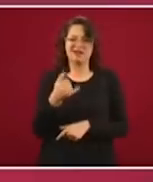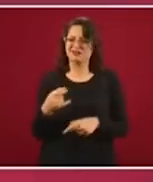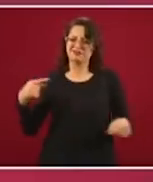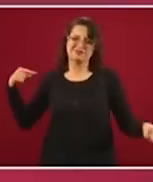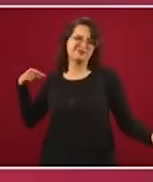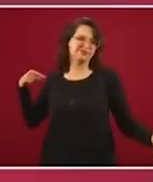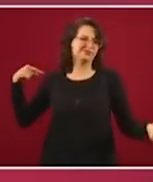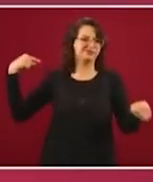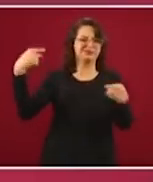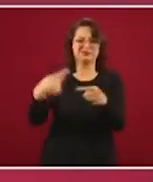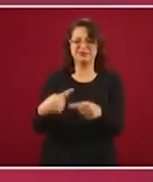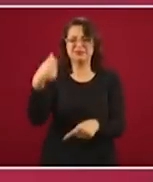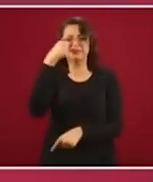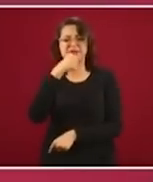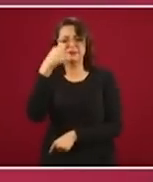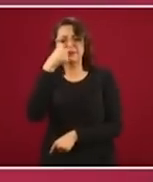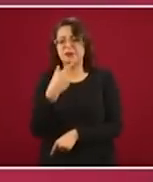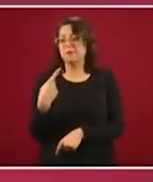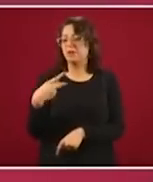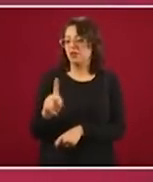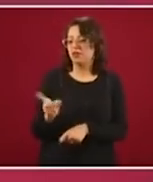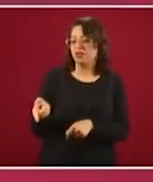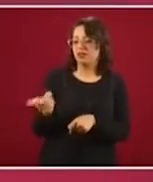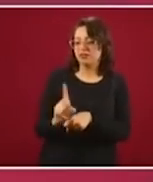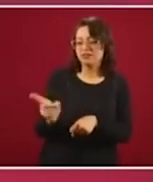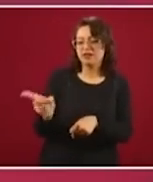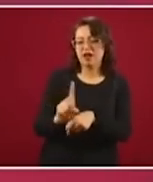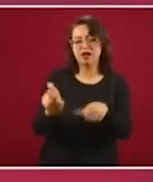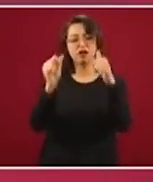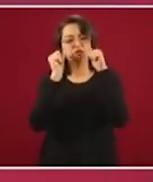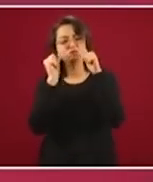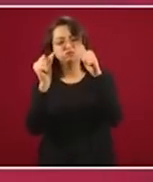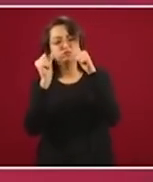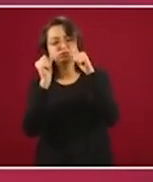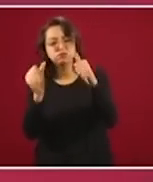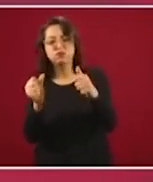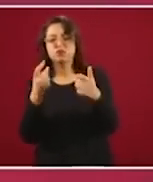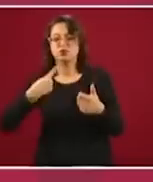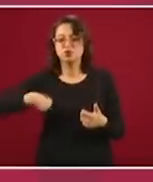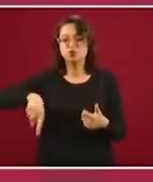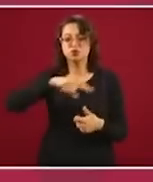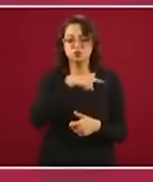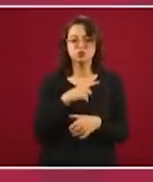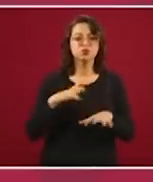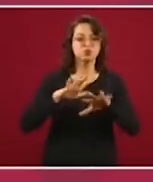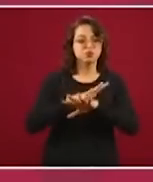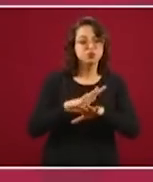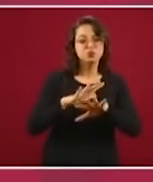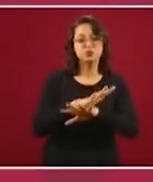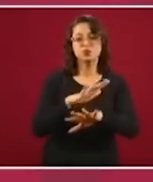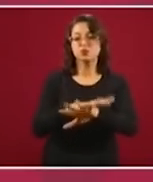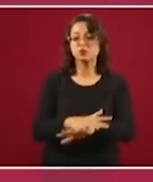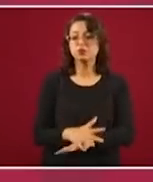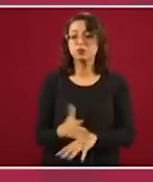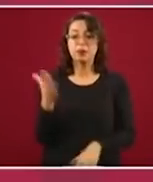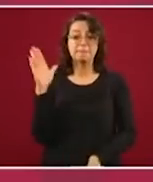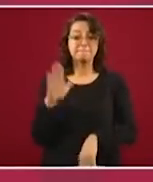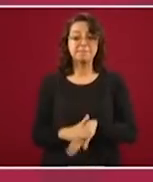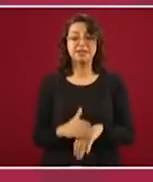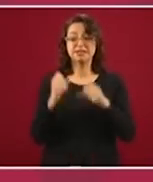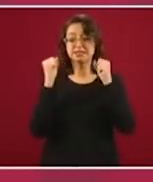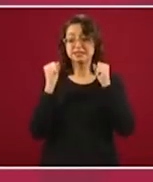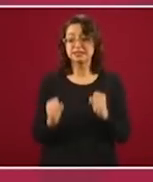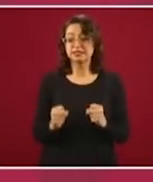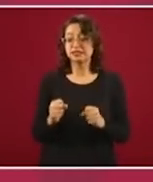que sí les puedo decir es que lo atendemos todos los días estamos haciendo intercambios. ¿Cuál es un dato mucho más fiable que